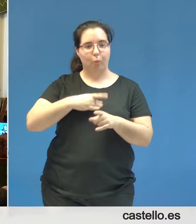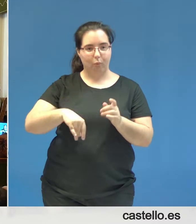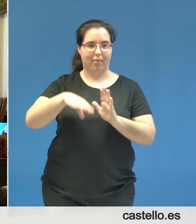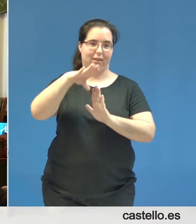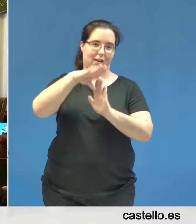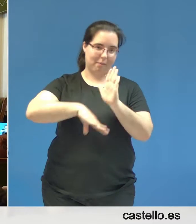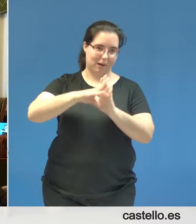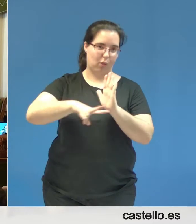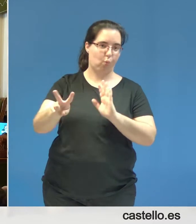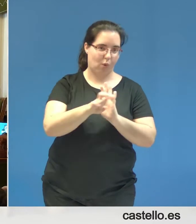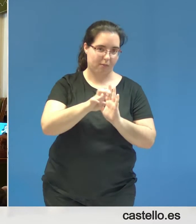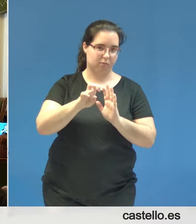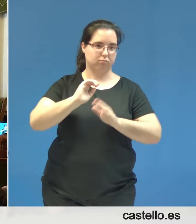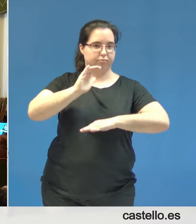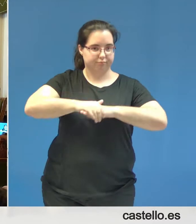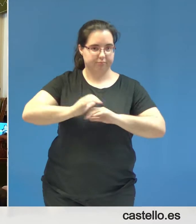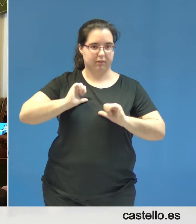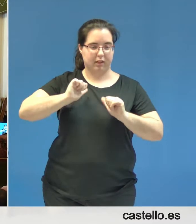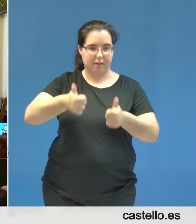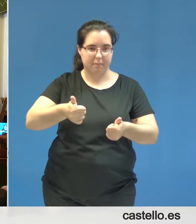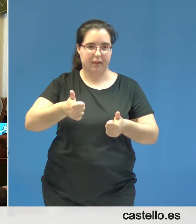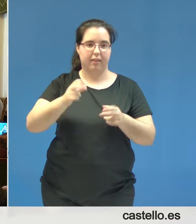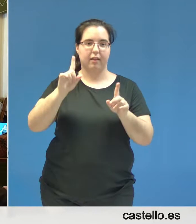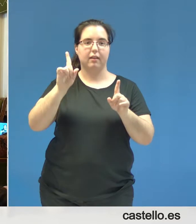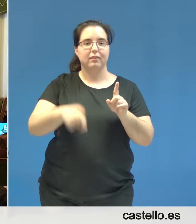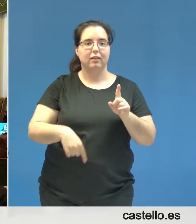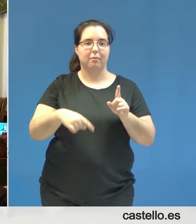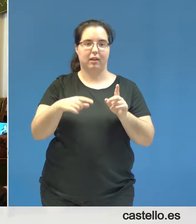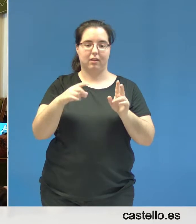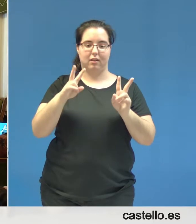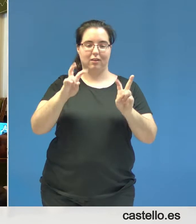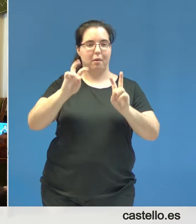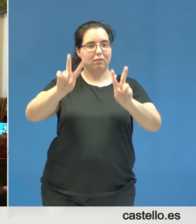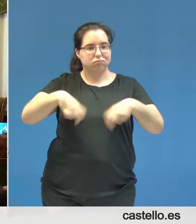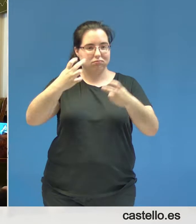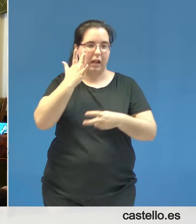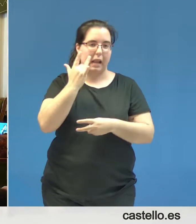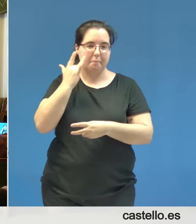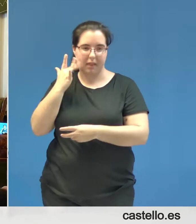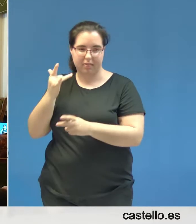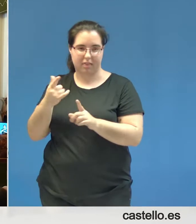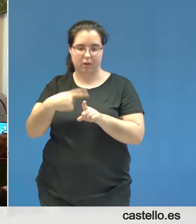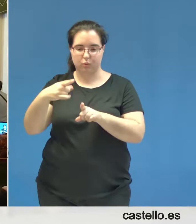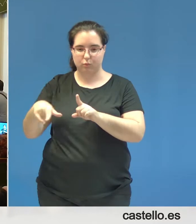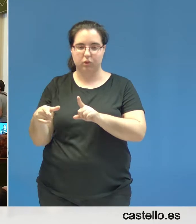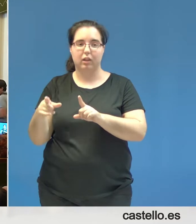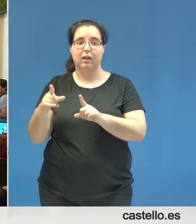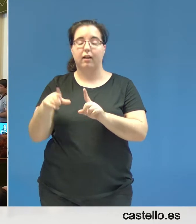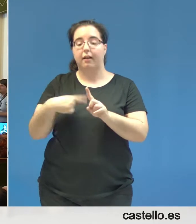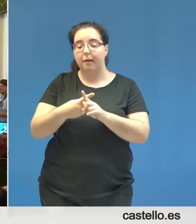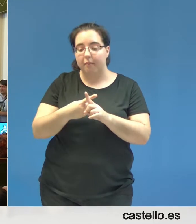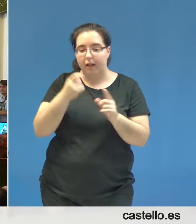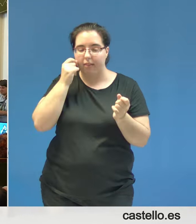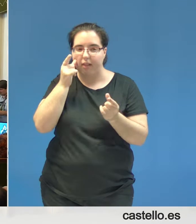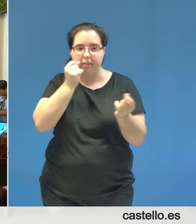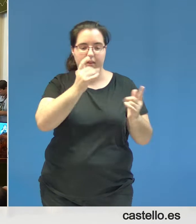herramienta informática, trabajos de depuración de la información contenida en el inventario, tratando de identificar el mayor número de posibles de bienes